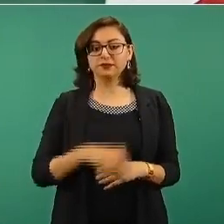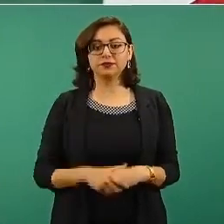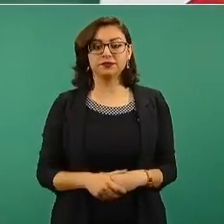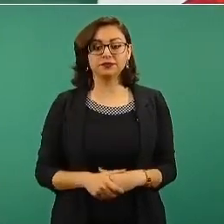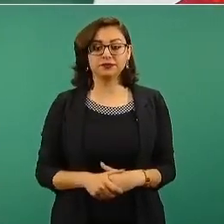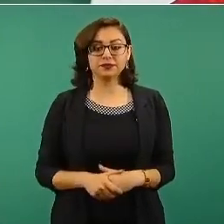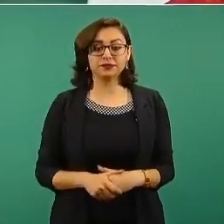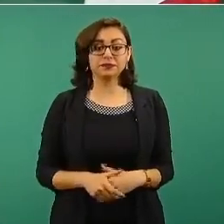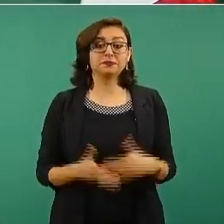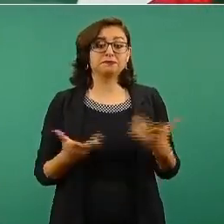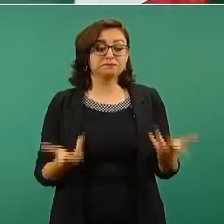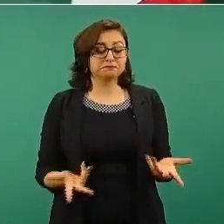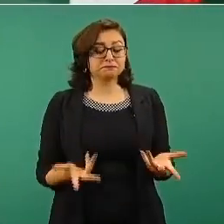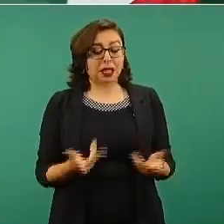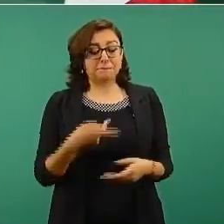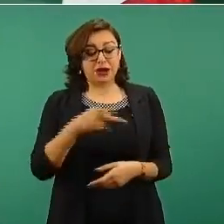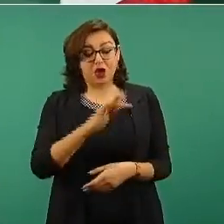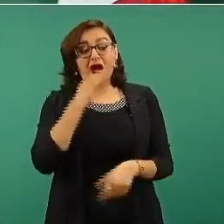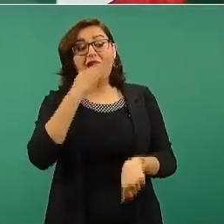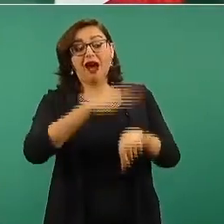aunque me debilitaran,